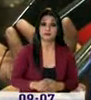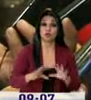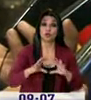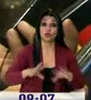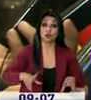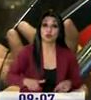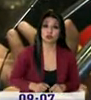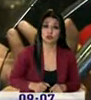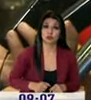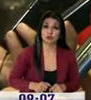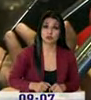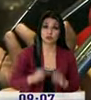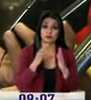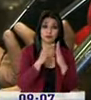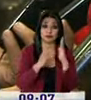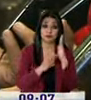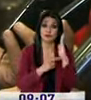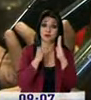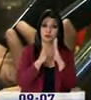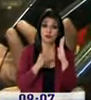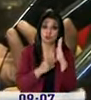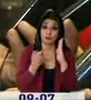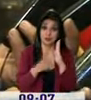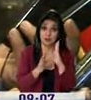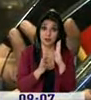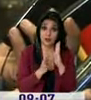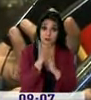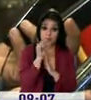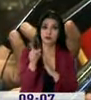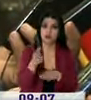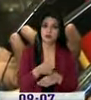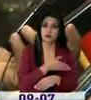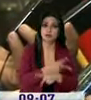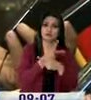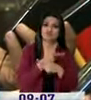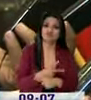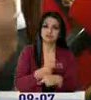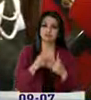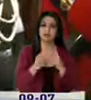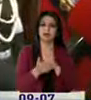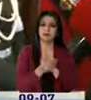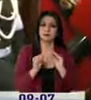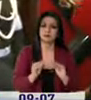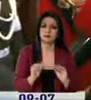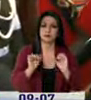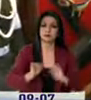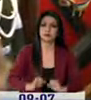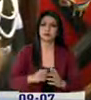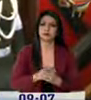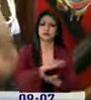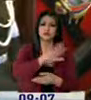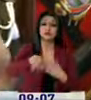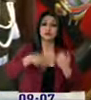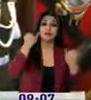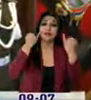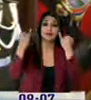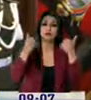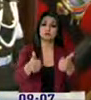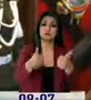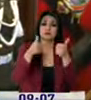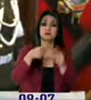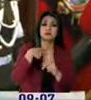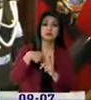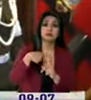corrupción no pasa solo por la reforma normativa, hay el tema de la prevención, el tema de la capacitación. Todas estas iniciativas son